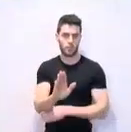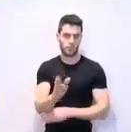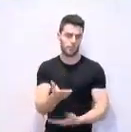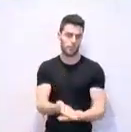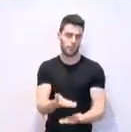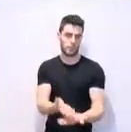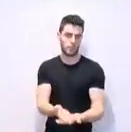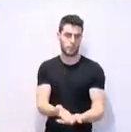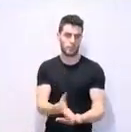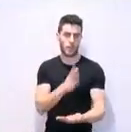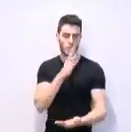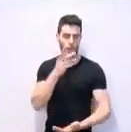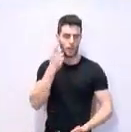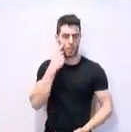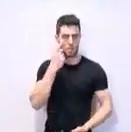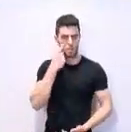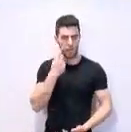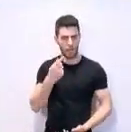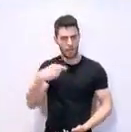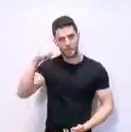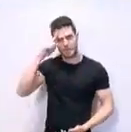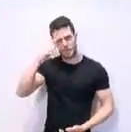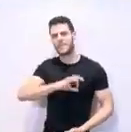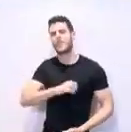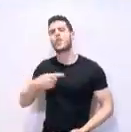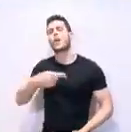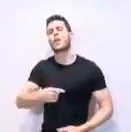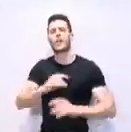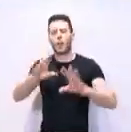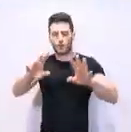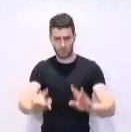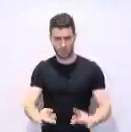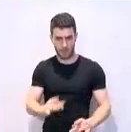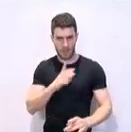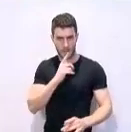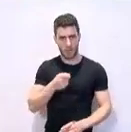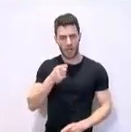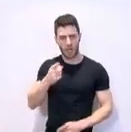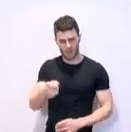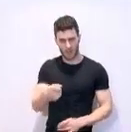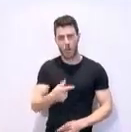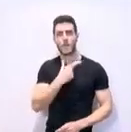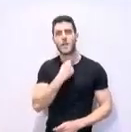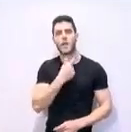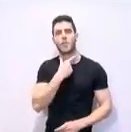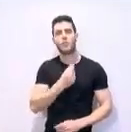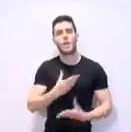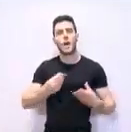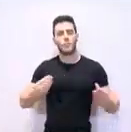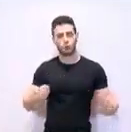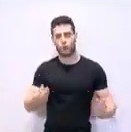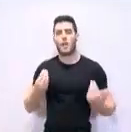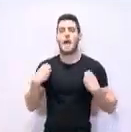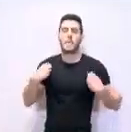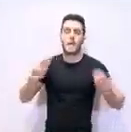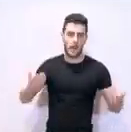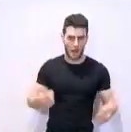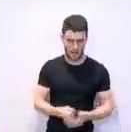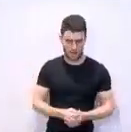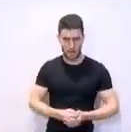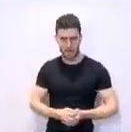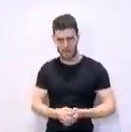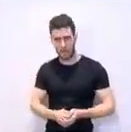porque mire, que se va el señor Garrido, cómo no, porque le importa mucho la carestía de la vida, le importa mucho el